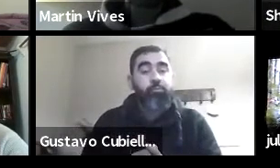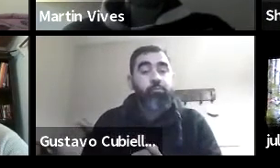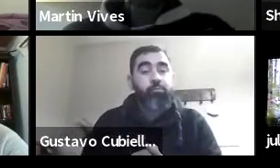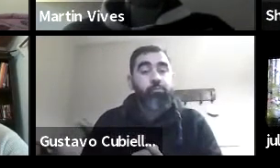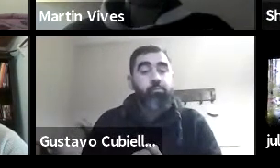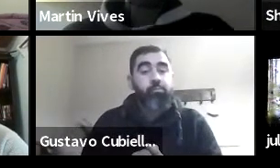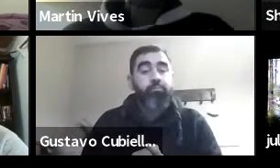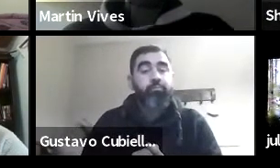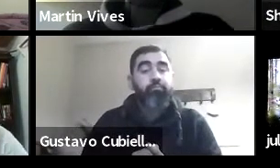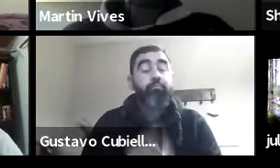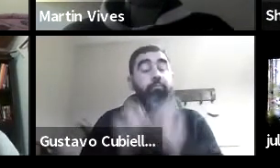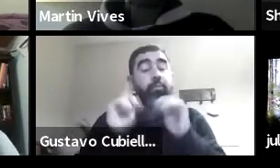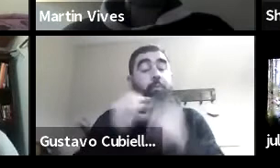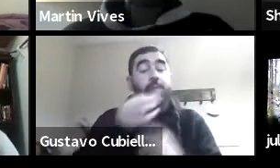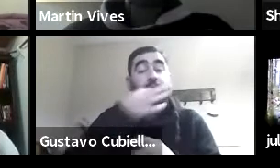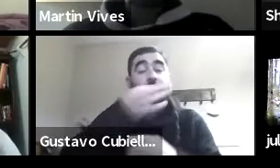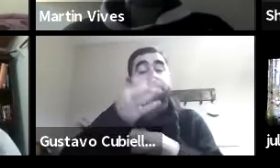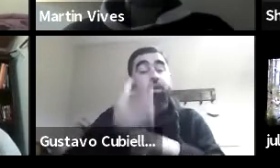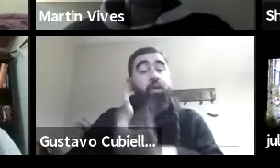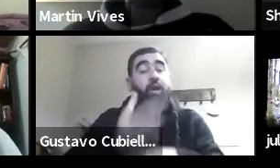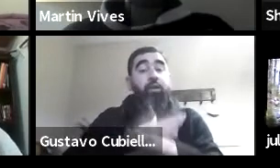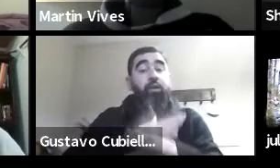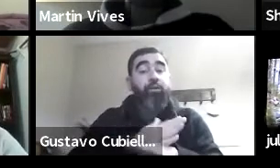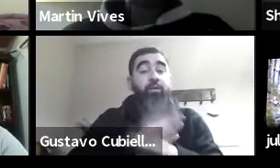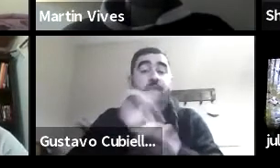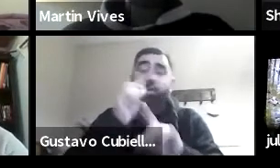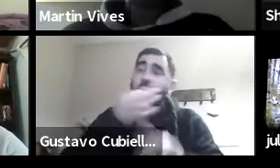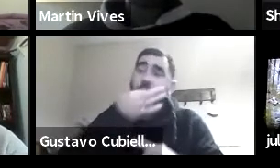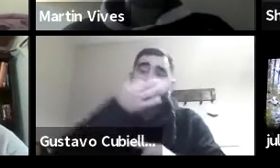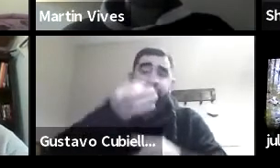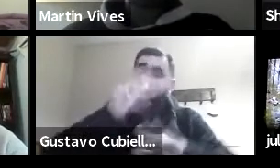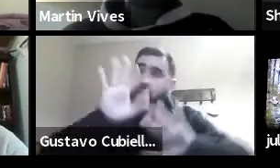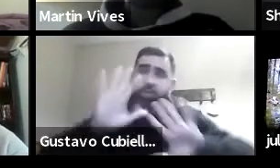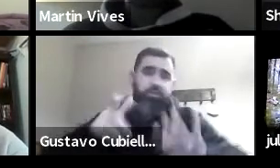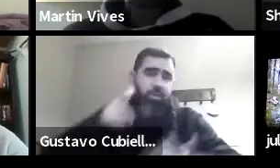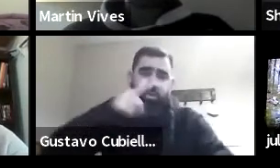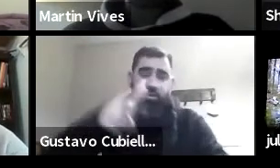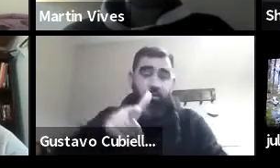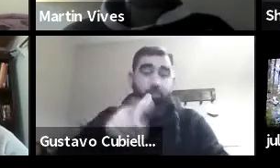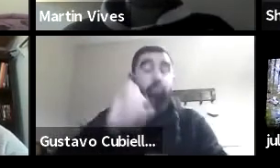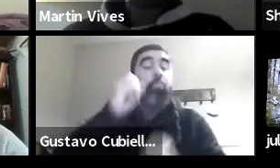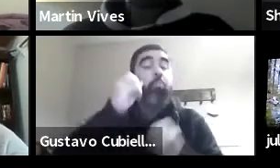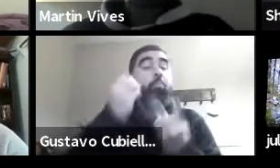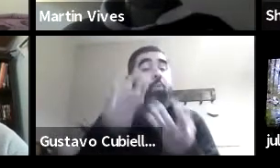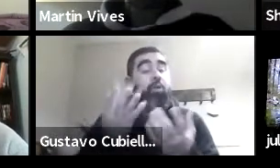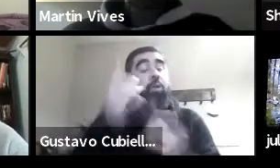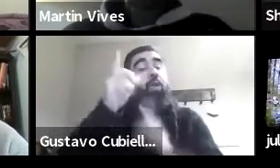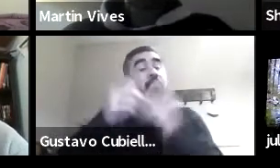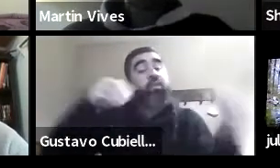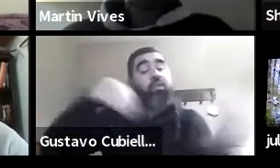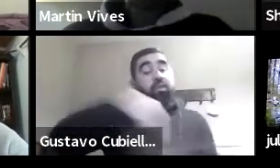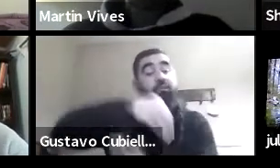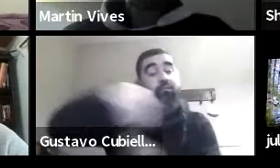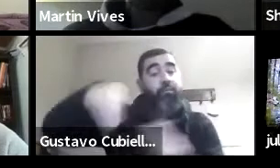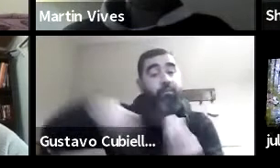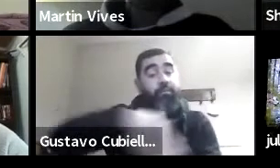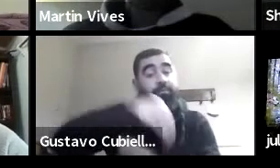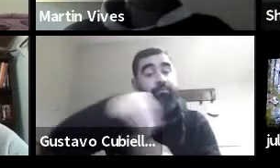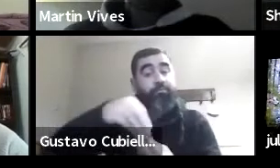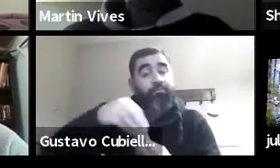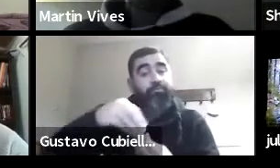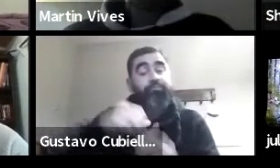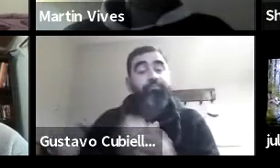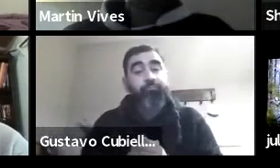Recién decía que, bueno, hay que decirlo y hay que decirlo sin estigmatizar, porque también nos pasa desde las familias que se nos